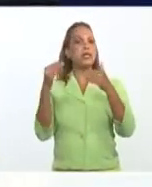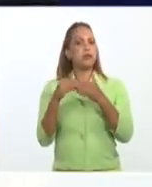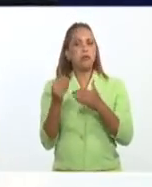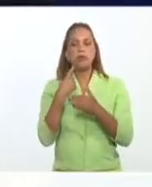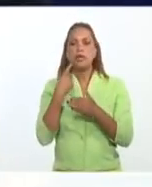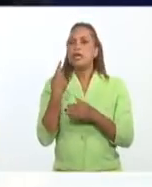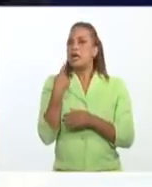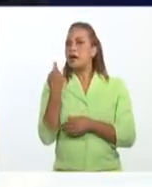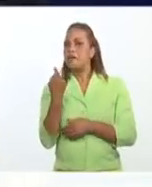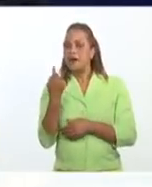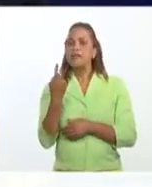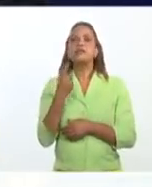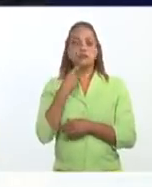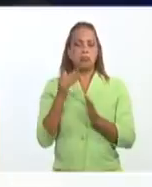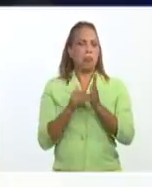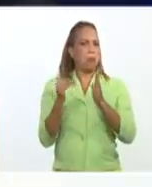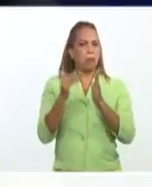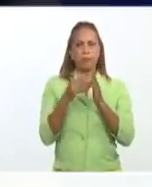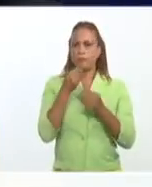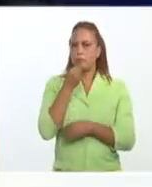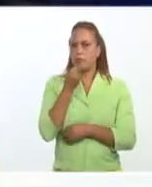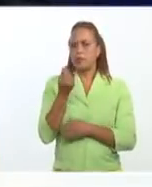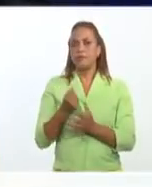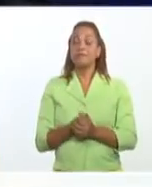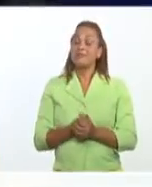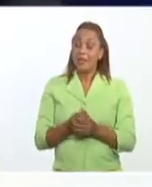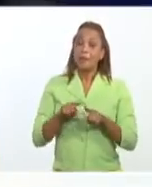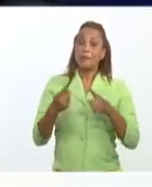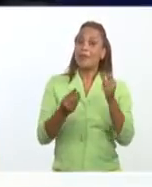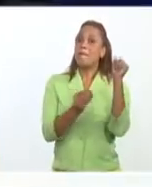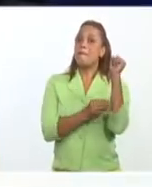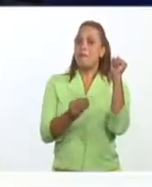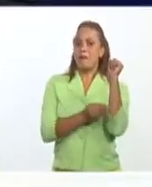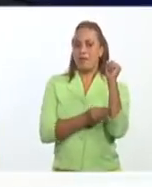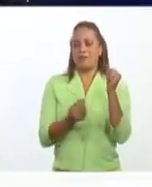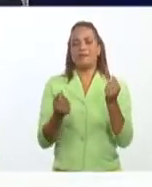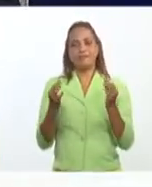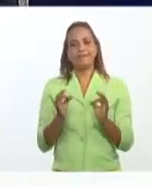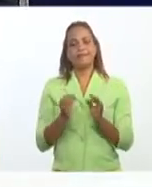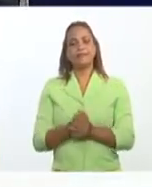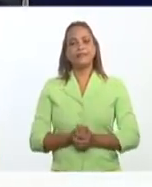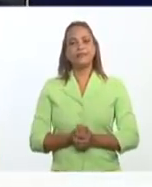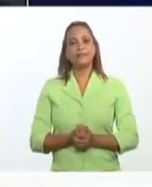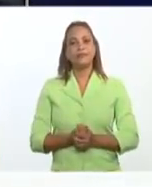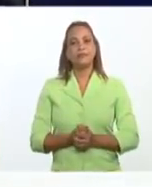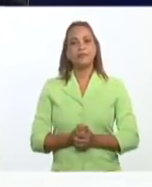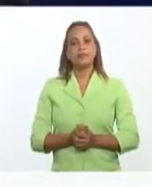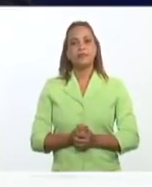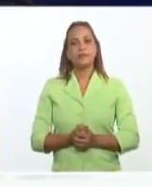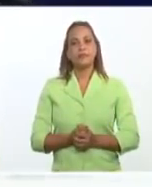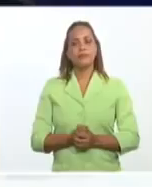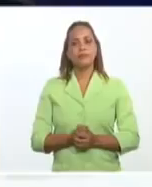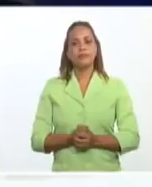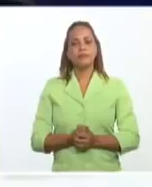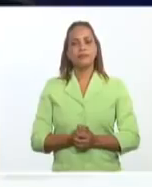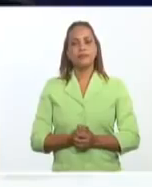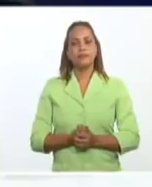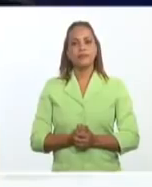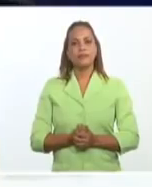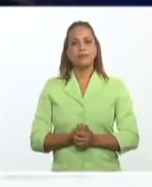necesarios. Cuando hay poder, no tiene que existir disciplina fiscal. Pero vamos al plan. ¿En qué términos